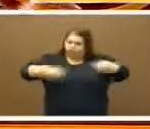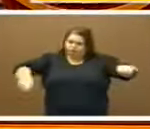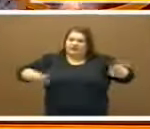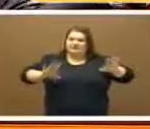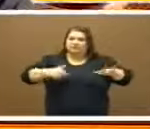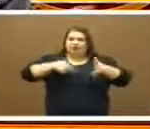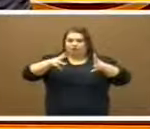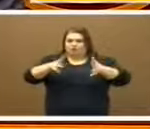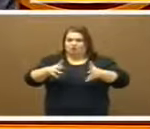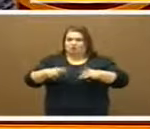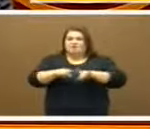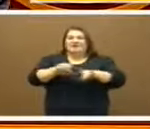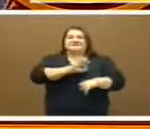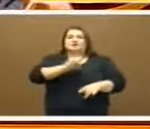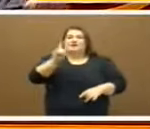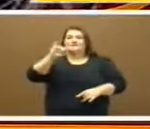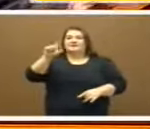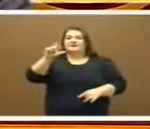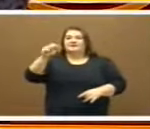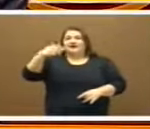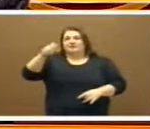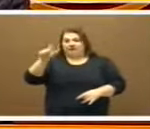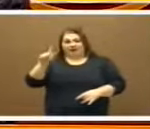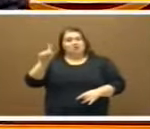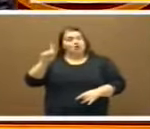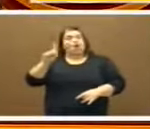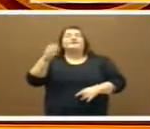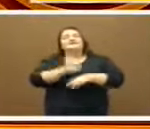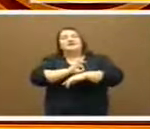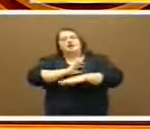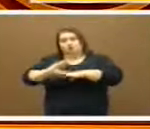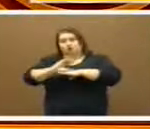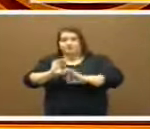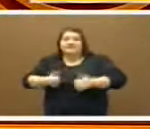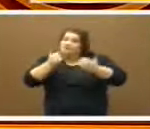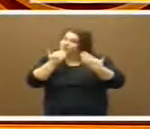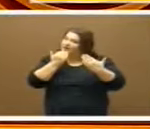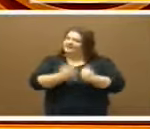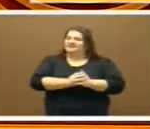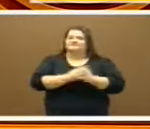recomiendo que siga la estela de la señora Villalba y no la estela del señor consejero. Nada más y muchas gracias.